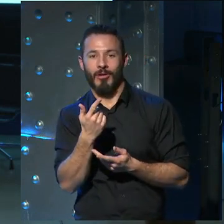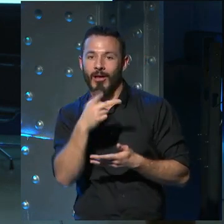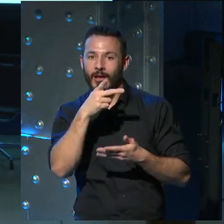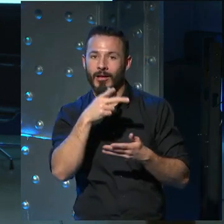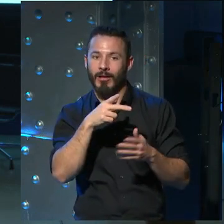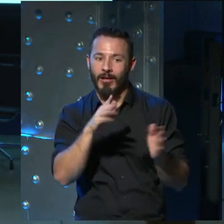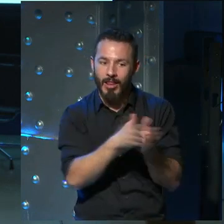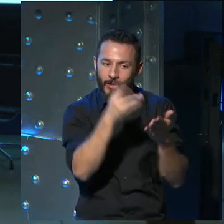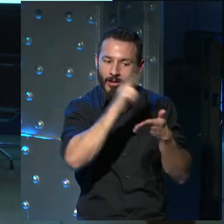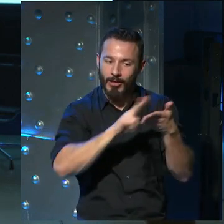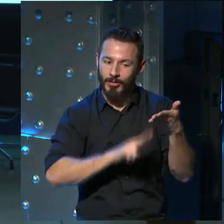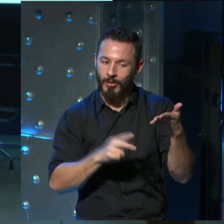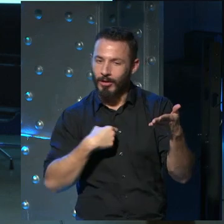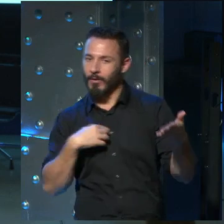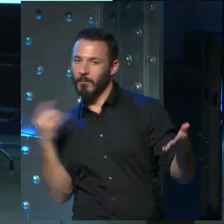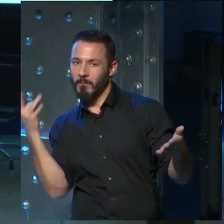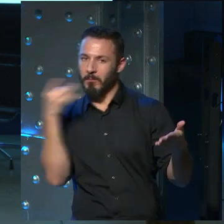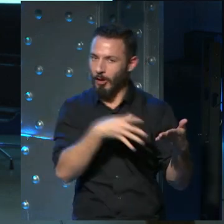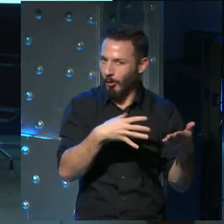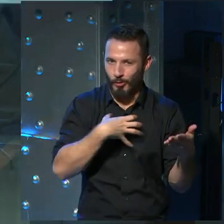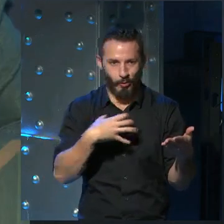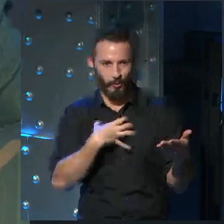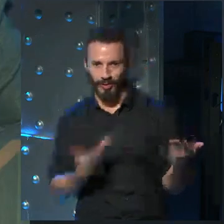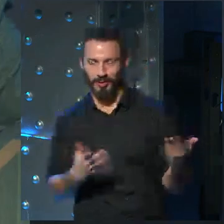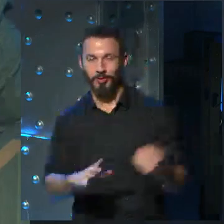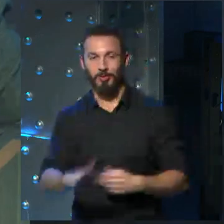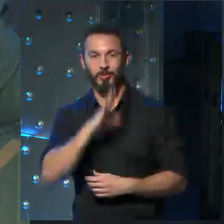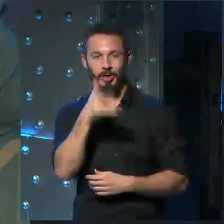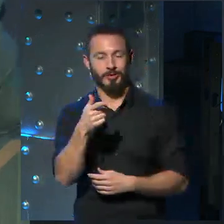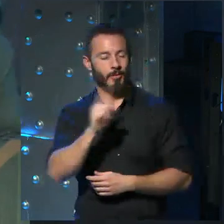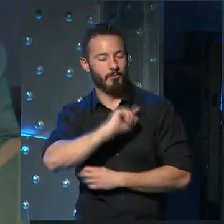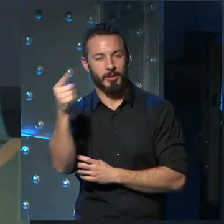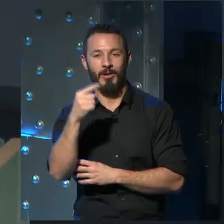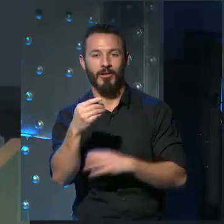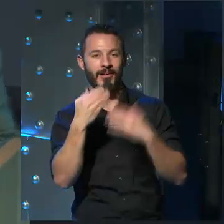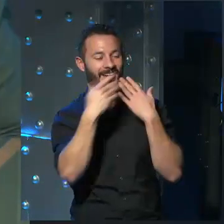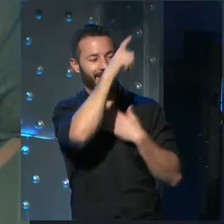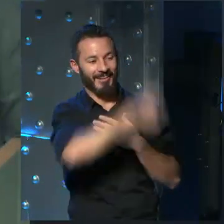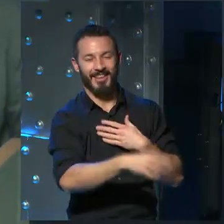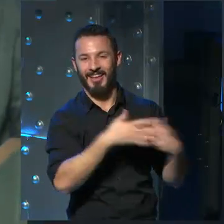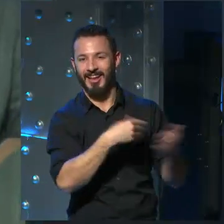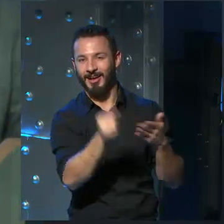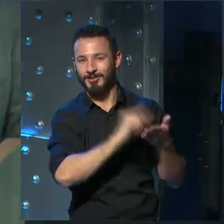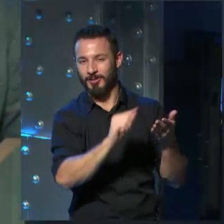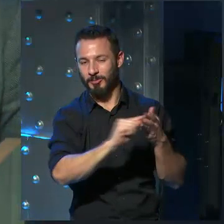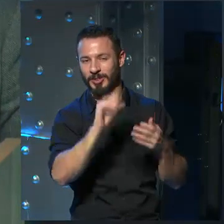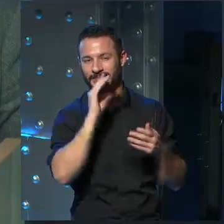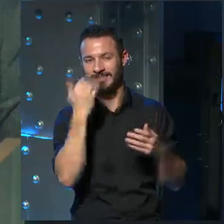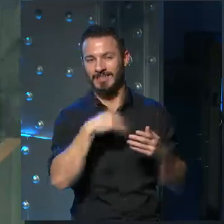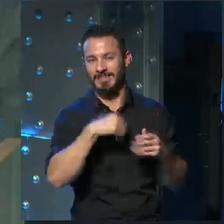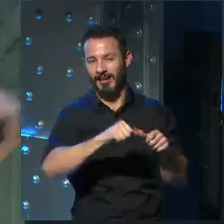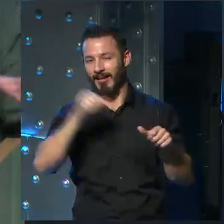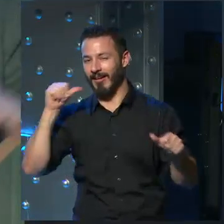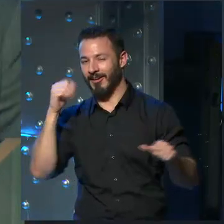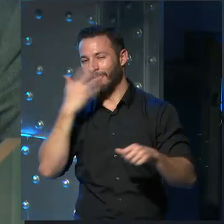lectura de un magnífico libro y por eso tengo que empezar agradeciéndole a Marieta, la que conozco de aventuras en las